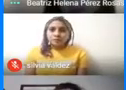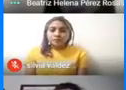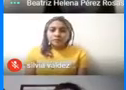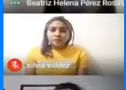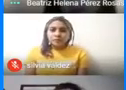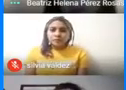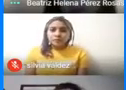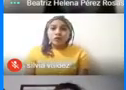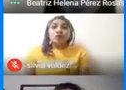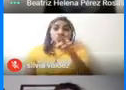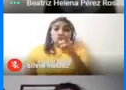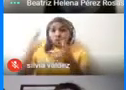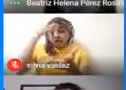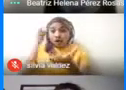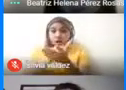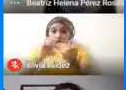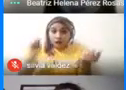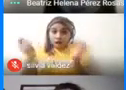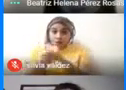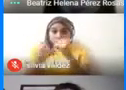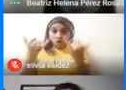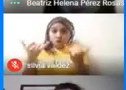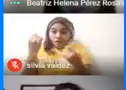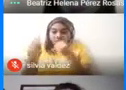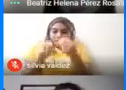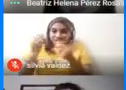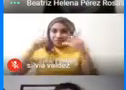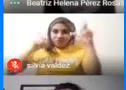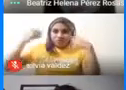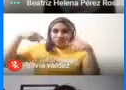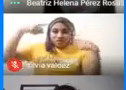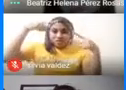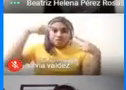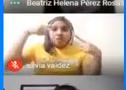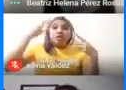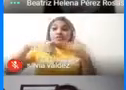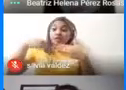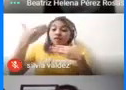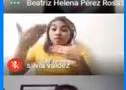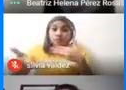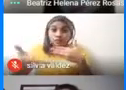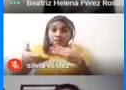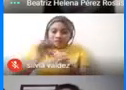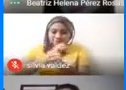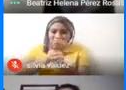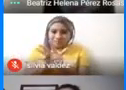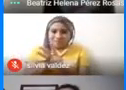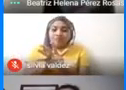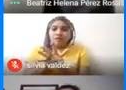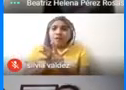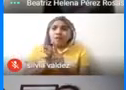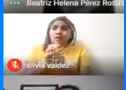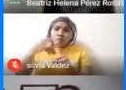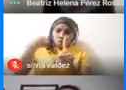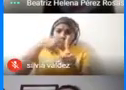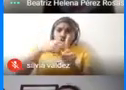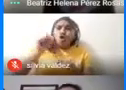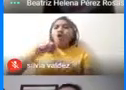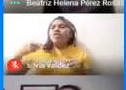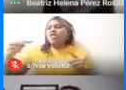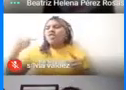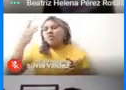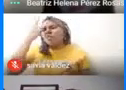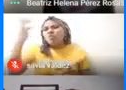y si tú crees que el cambio que se va a dar en el turismo después de la pandemia es positivo o negativo y por